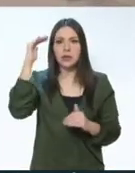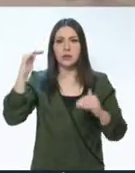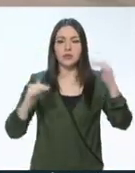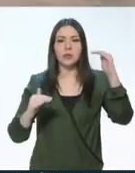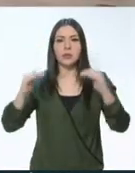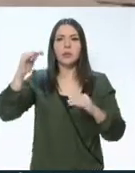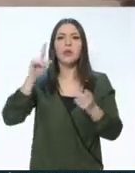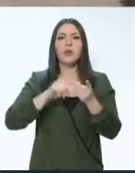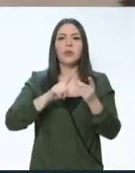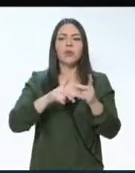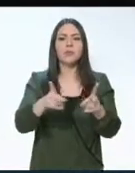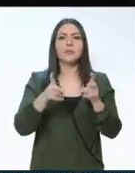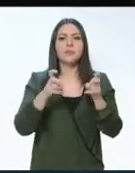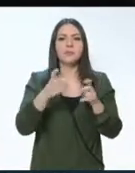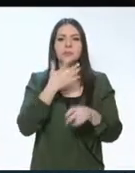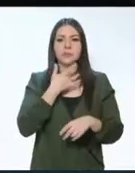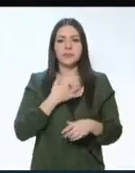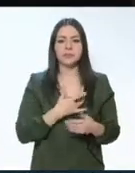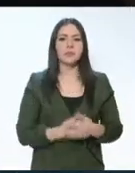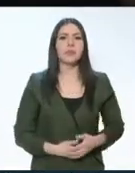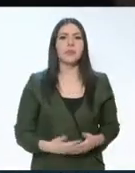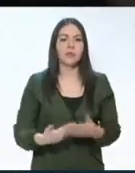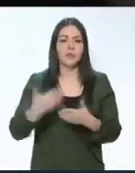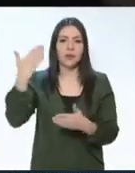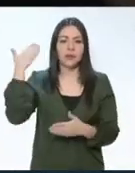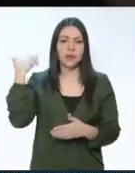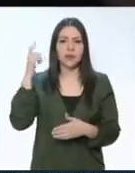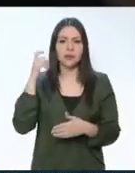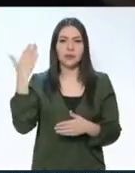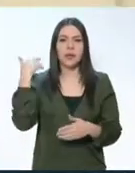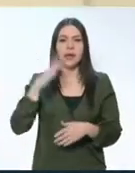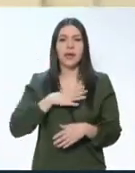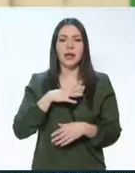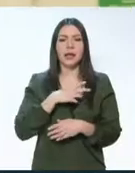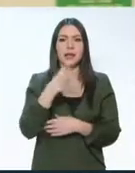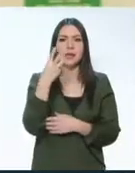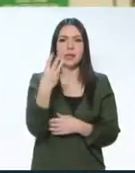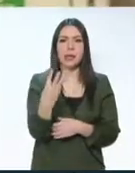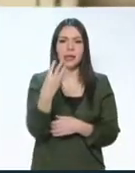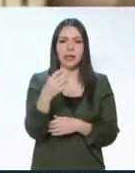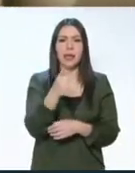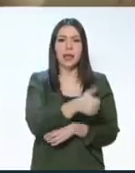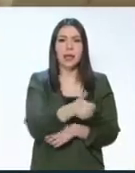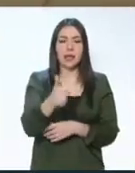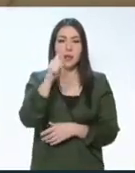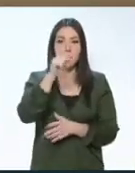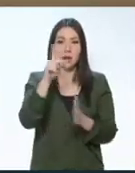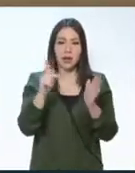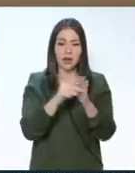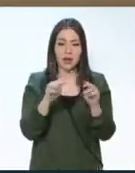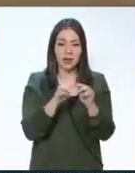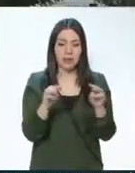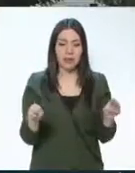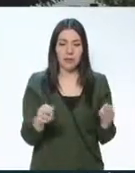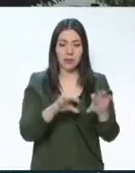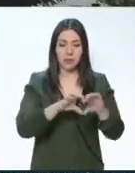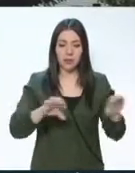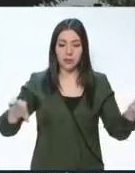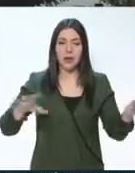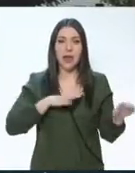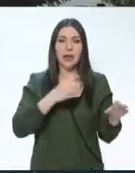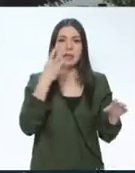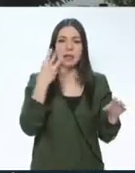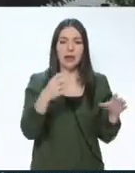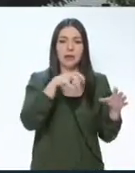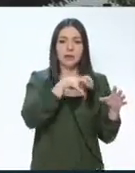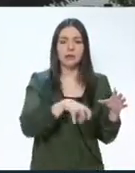cierre del sexenio pasado, había 3 tomas clandestinas en ductos de Pemex por cada kilómetro, lo que motivó las medidas que el gobierno federal ha tomado para